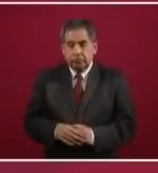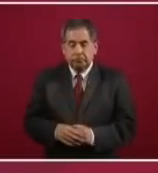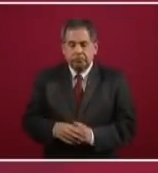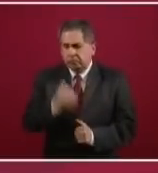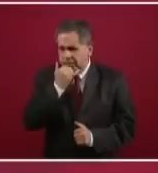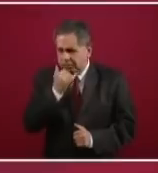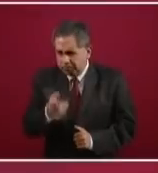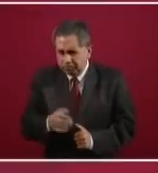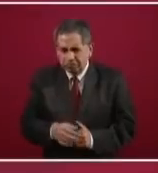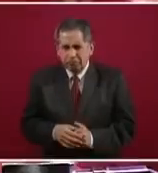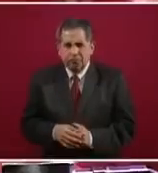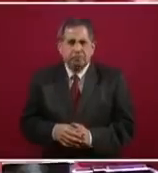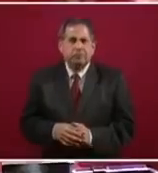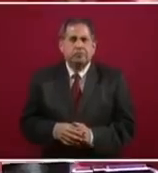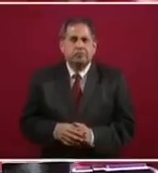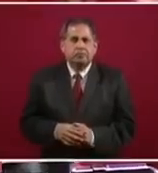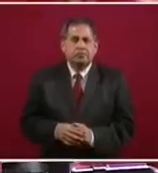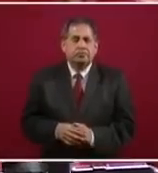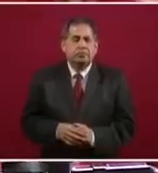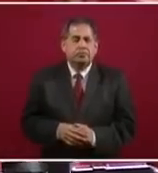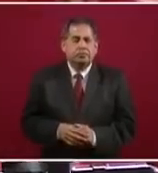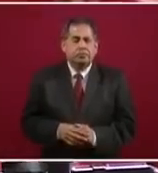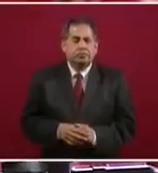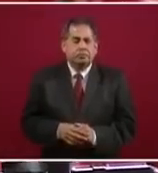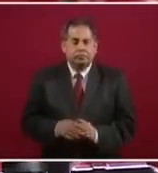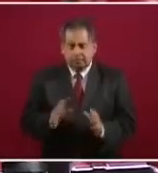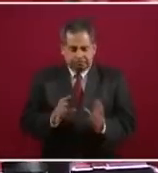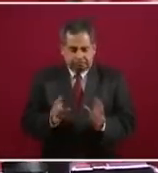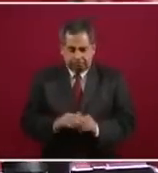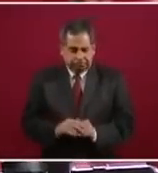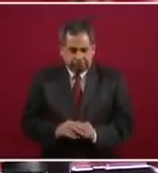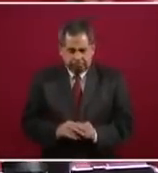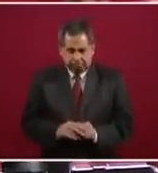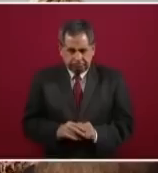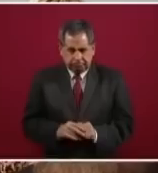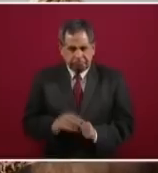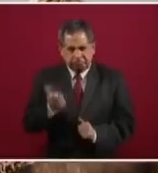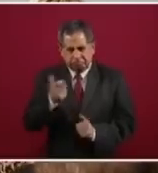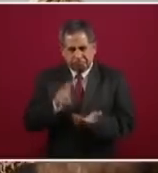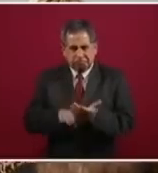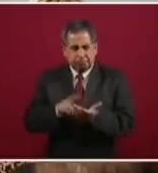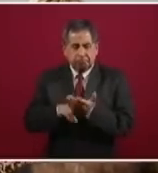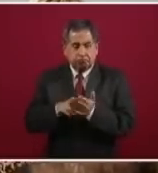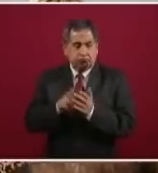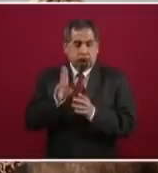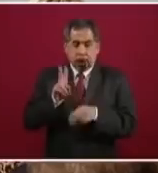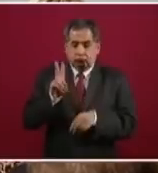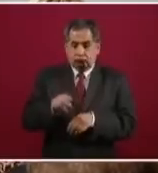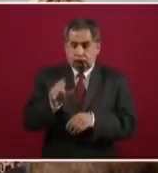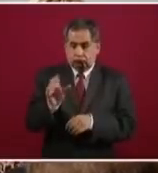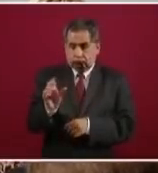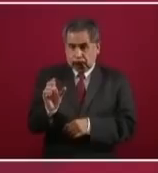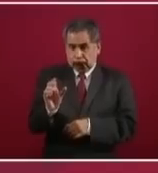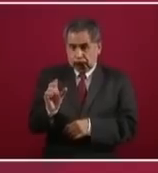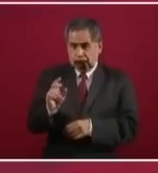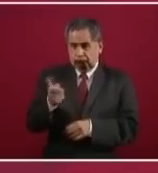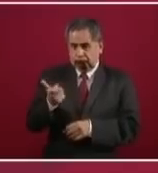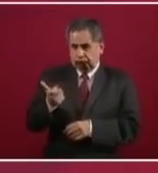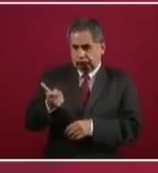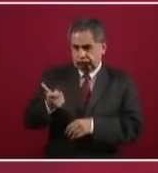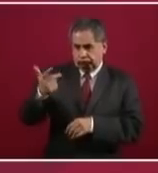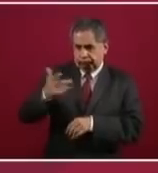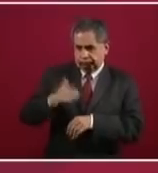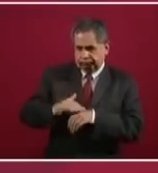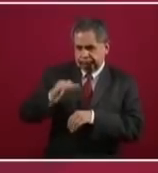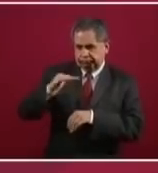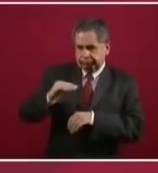¿mande? Para el formato físico no lo han adelantado. No, no, yo creo que va a costar un poco más así.